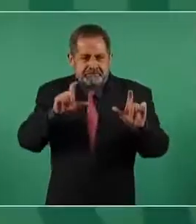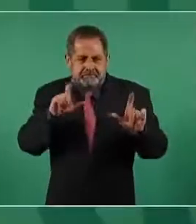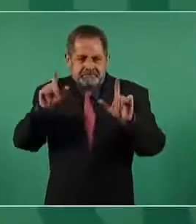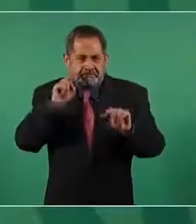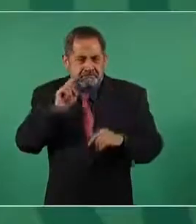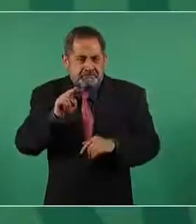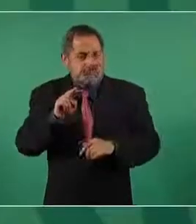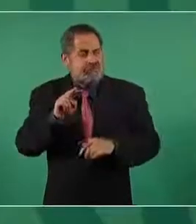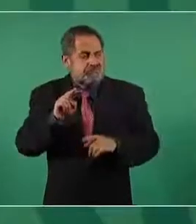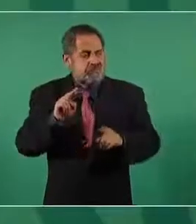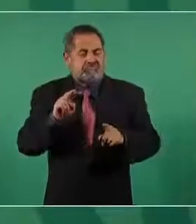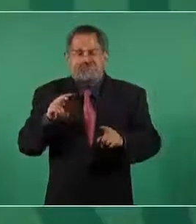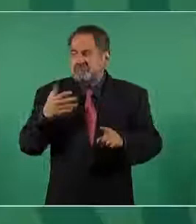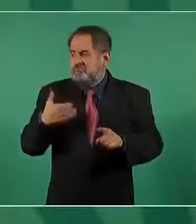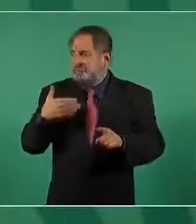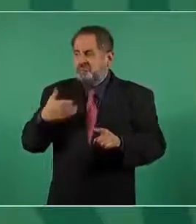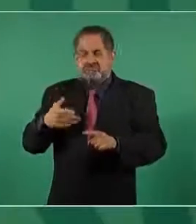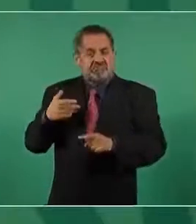de cómo